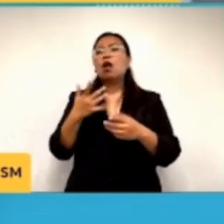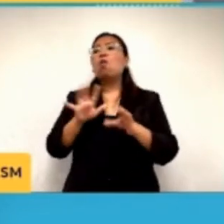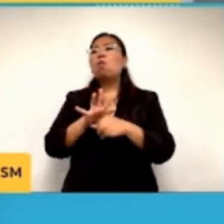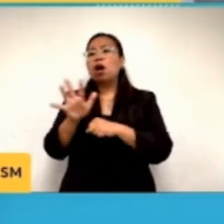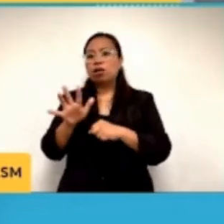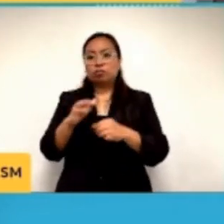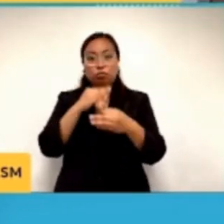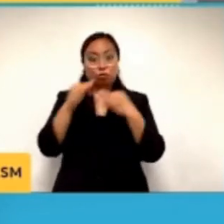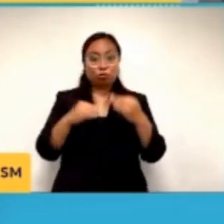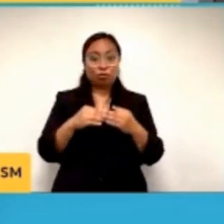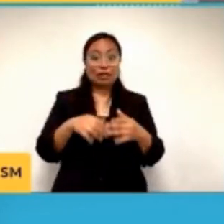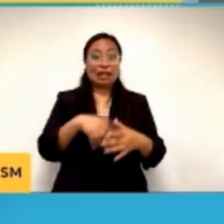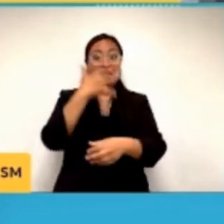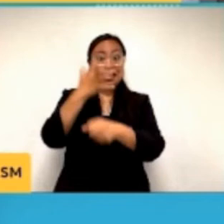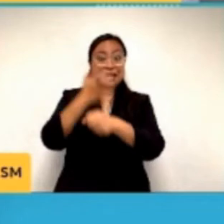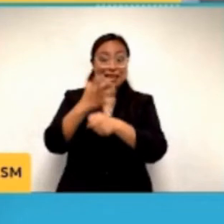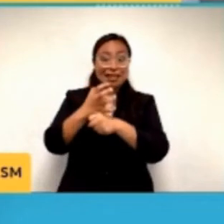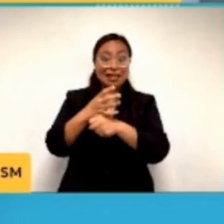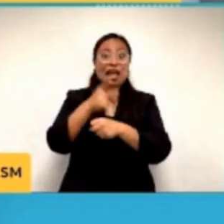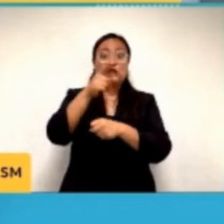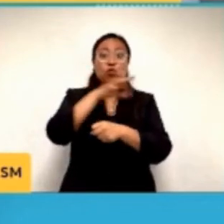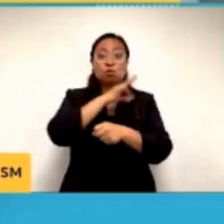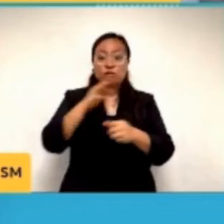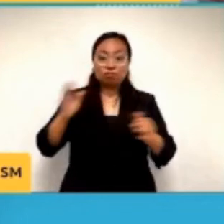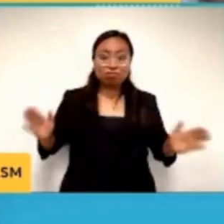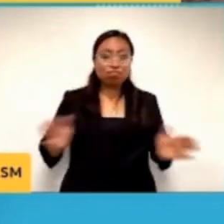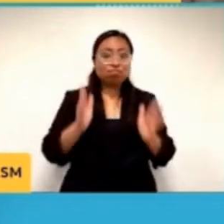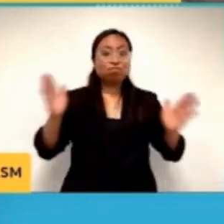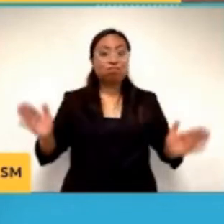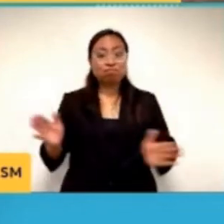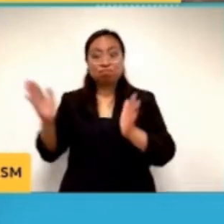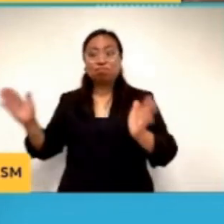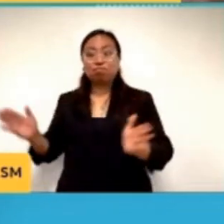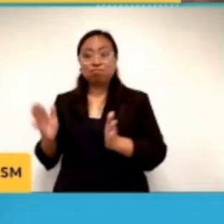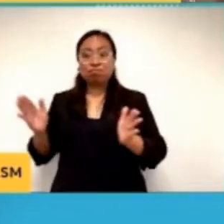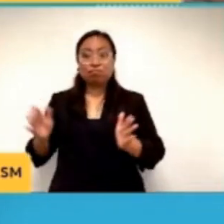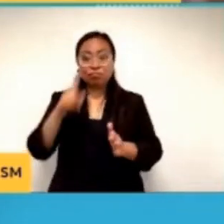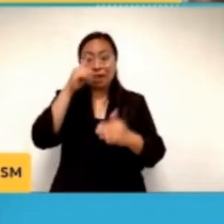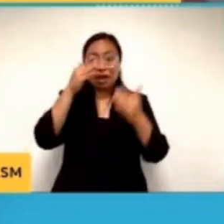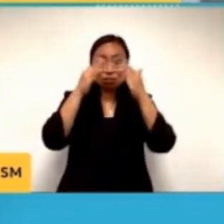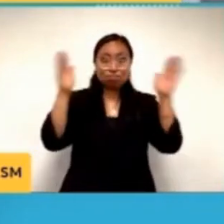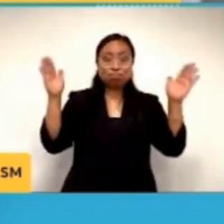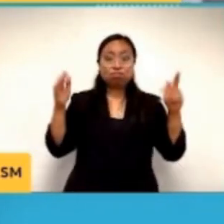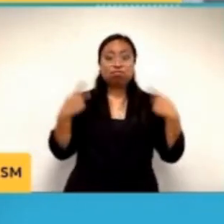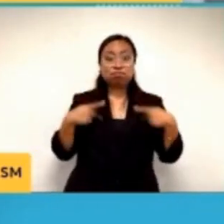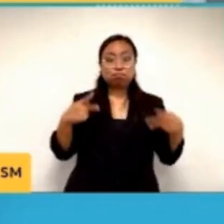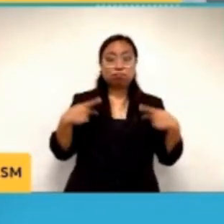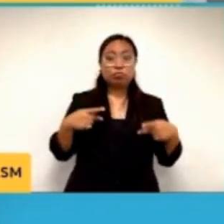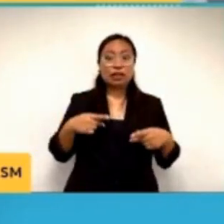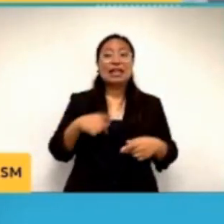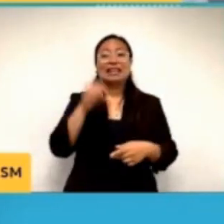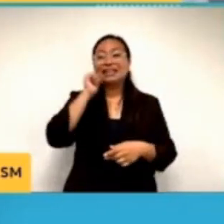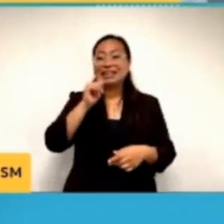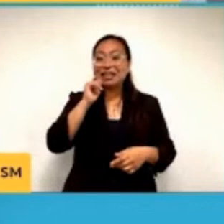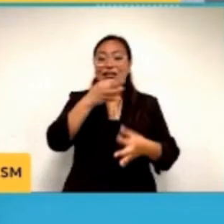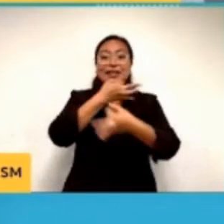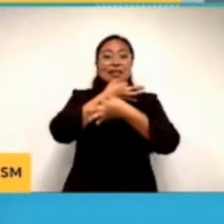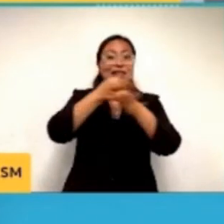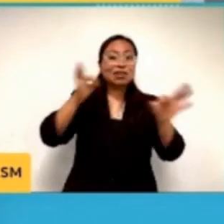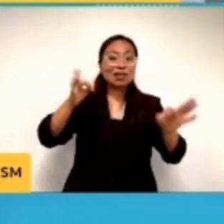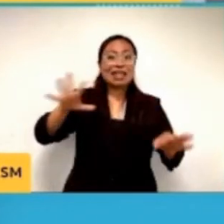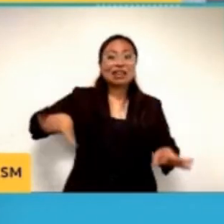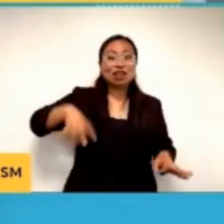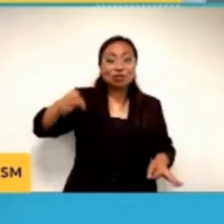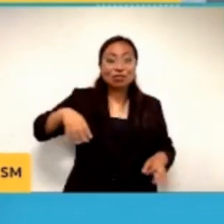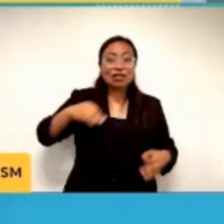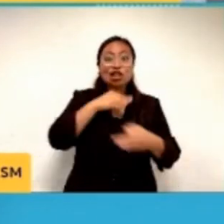más importante para mí es haz brillar a otros. Asegúrate de reconocer siempre públicamente los esfuerzos de los demás, ya